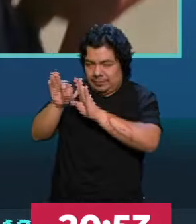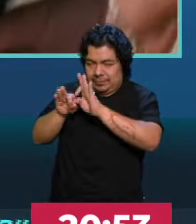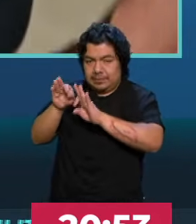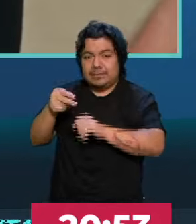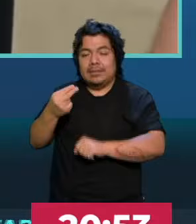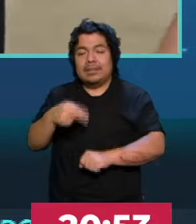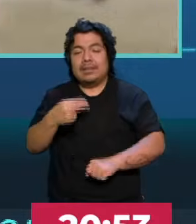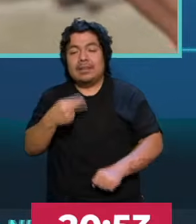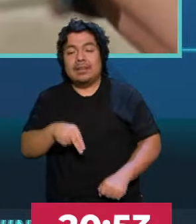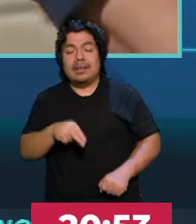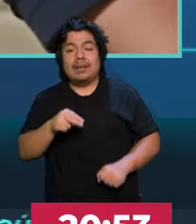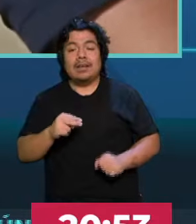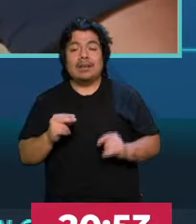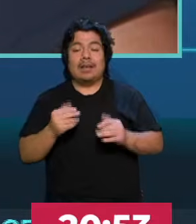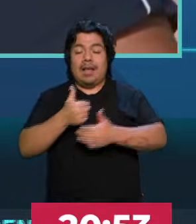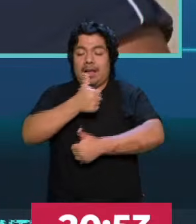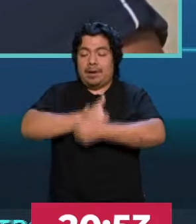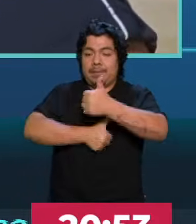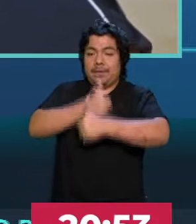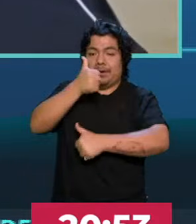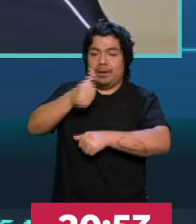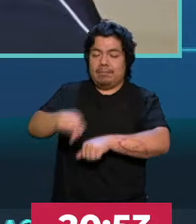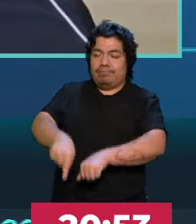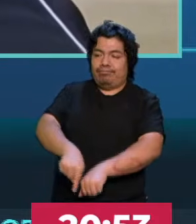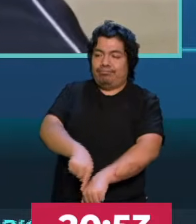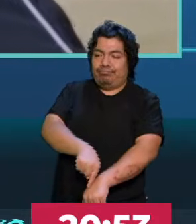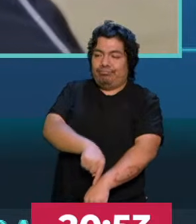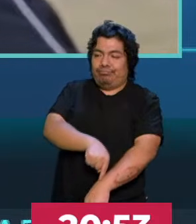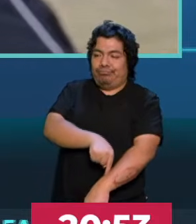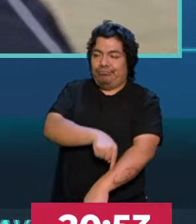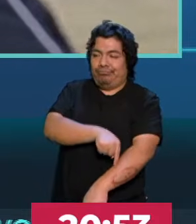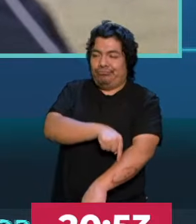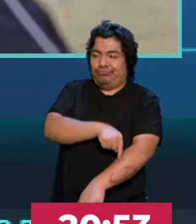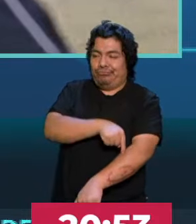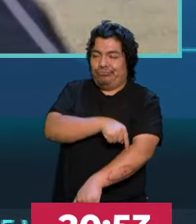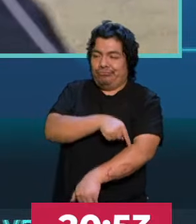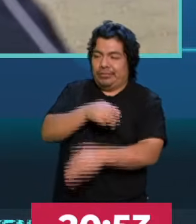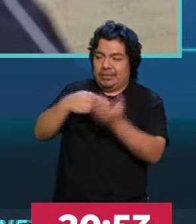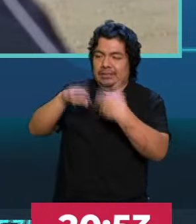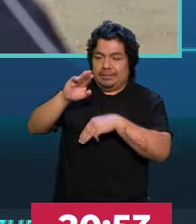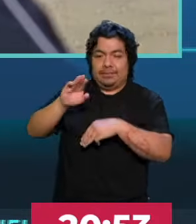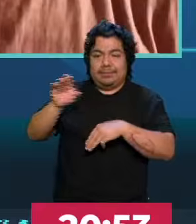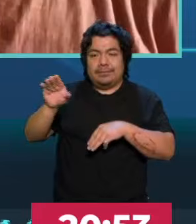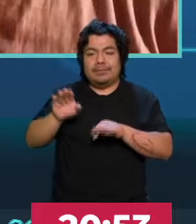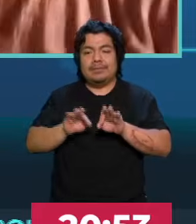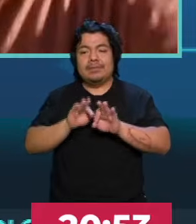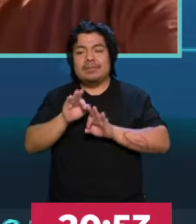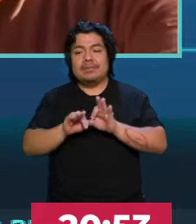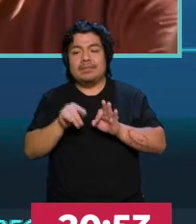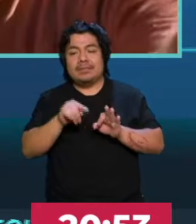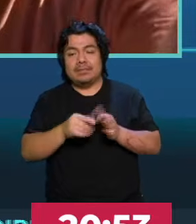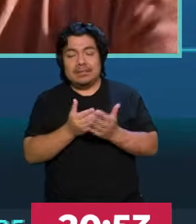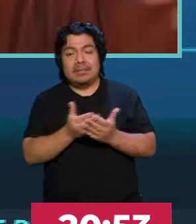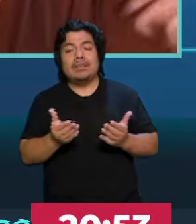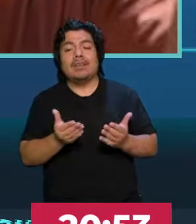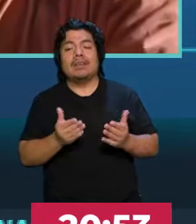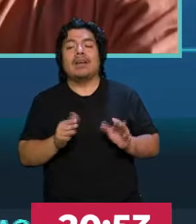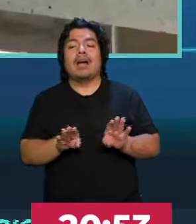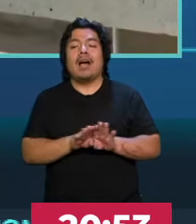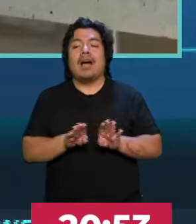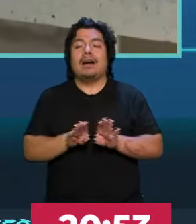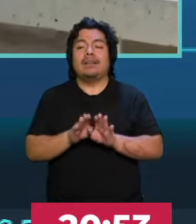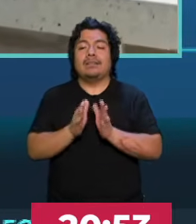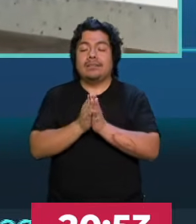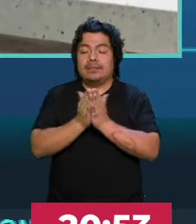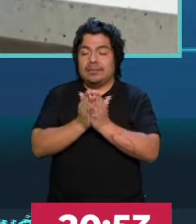llama El penalti más largo del mundo. Es una película que surge justamente de la adaptación o de la inspiración que